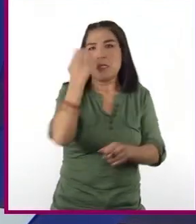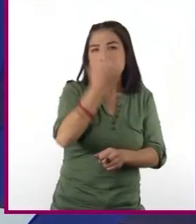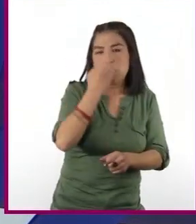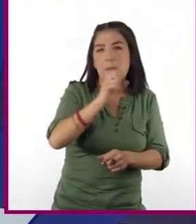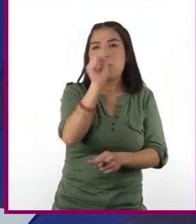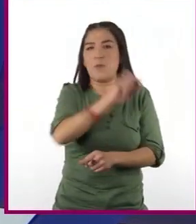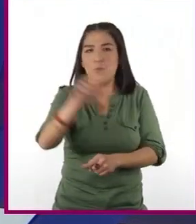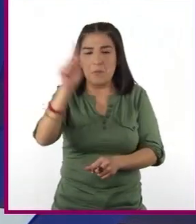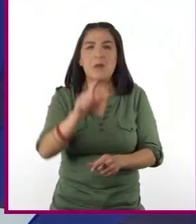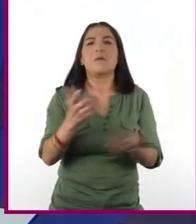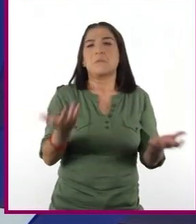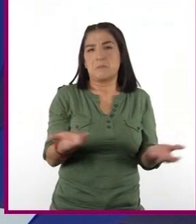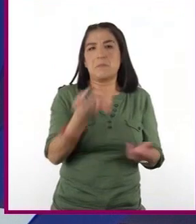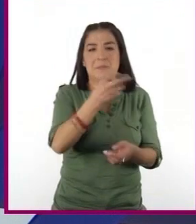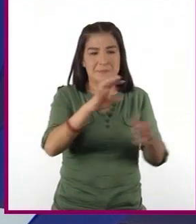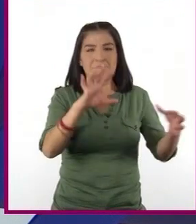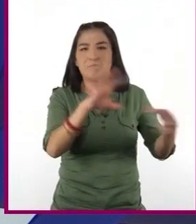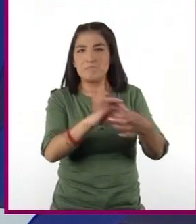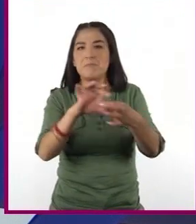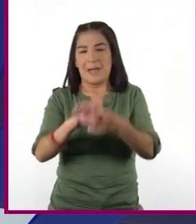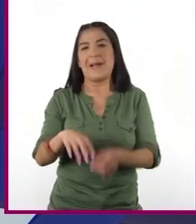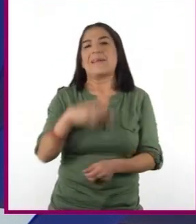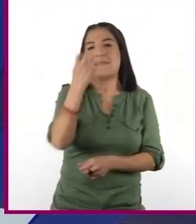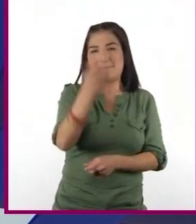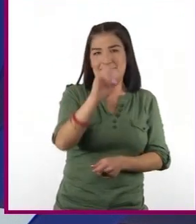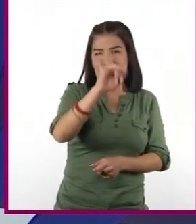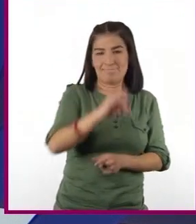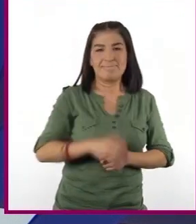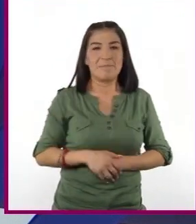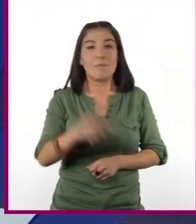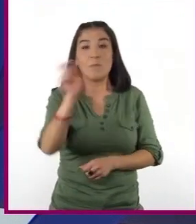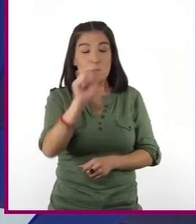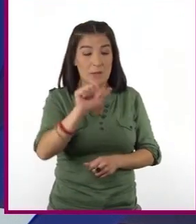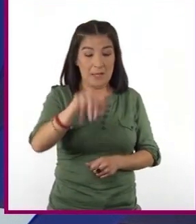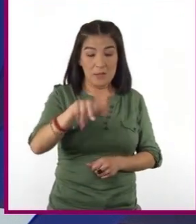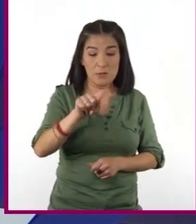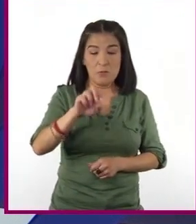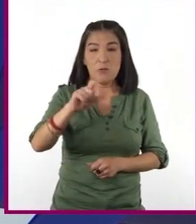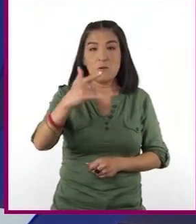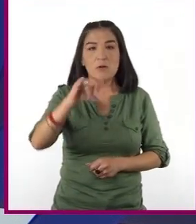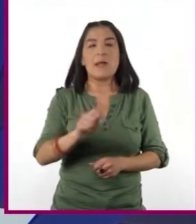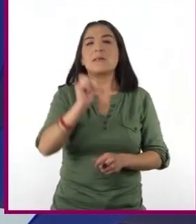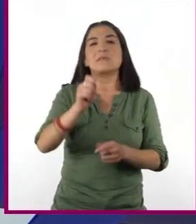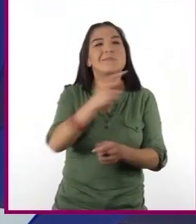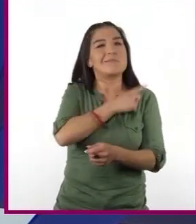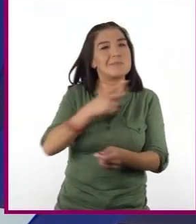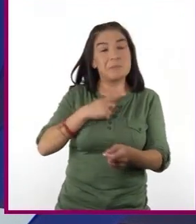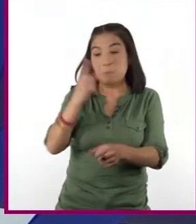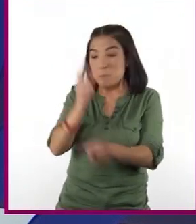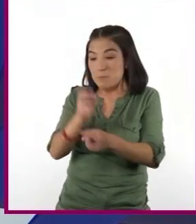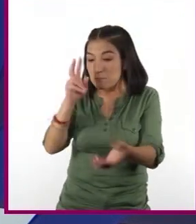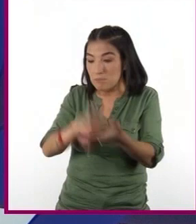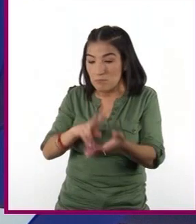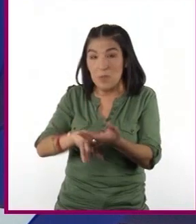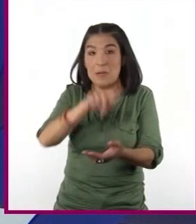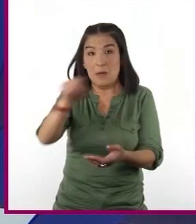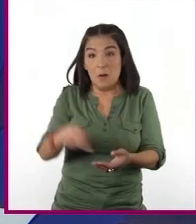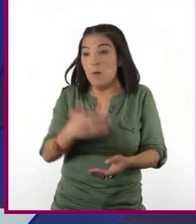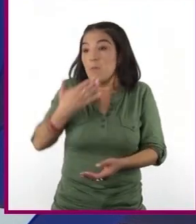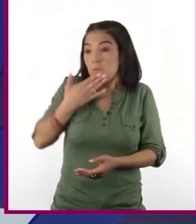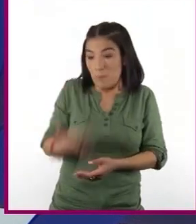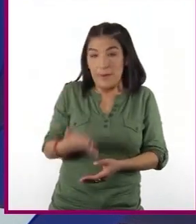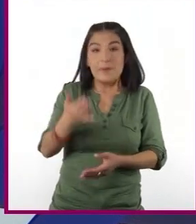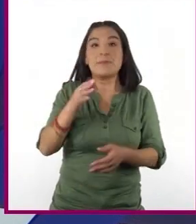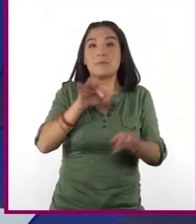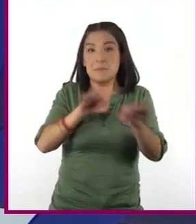académico. Así es, Nadia. Un editor, al realizar una antología, tiene que considerar la calidad de la obra y su valor. Así